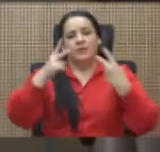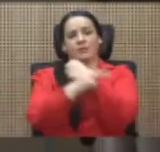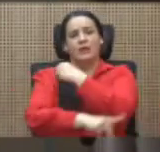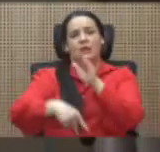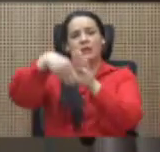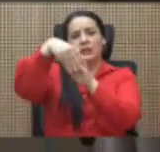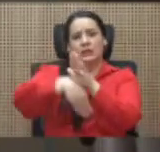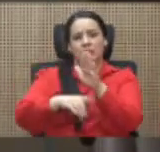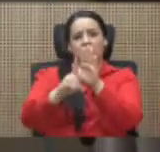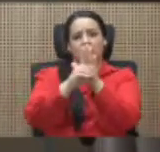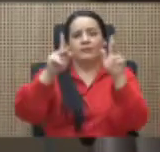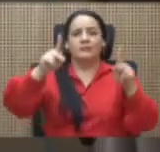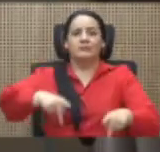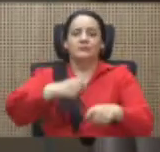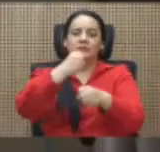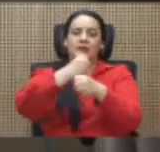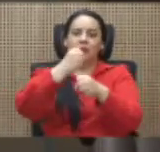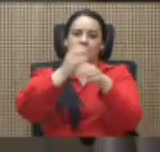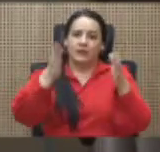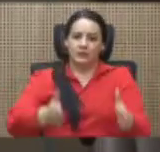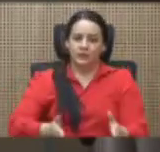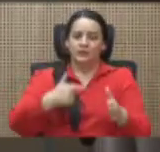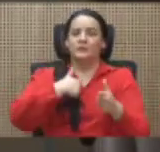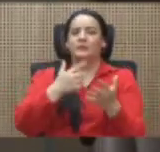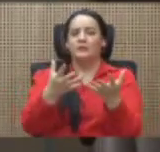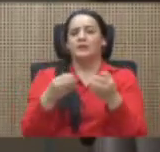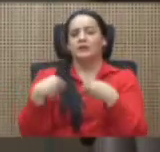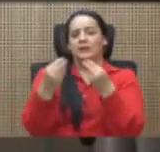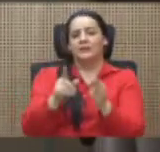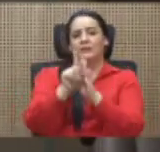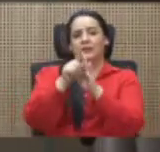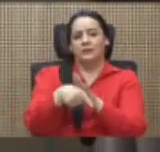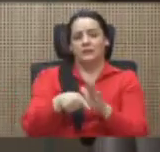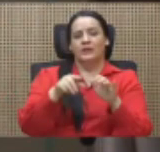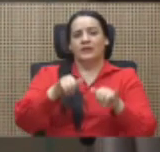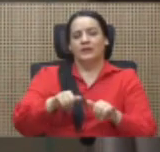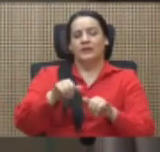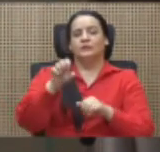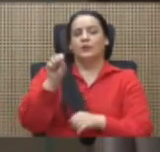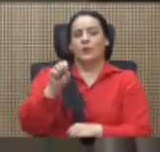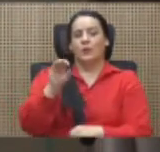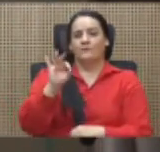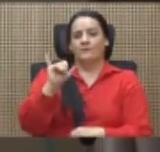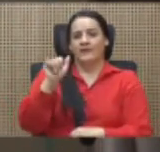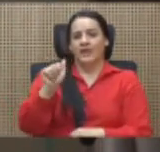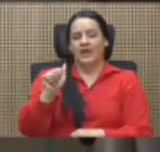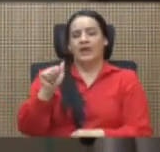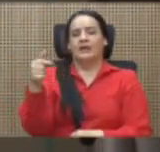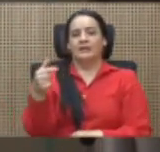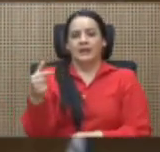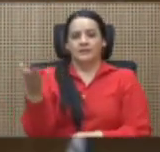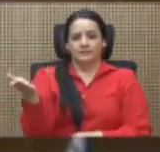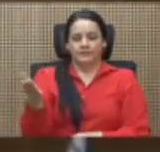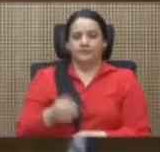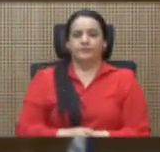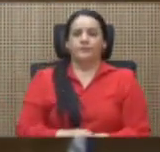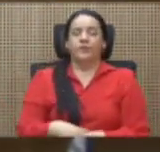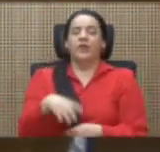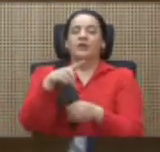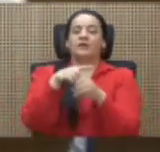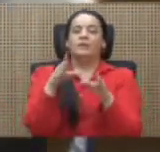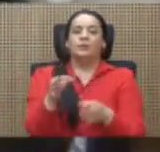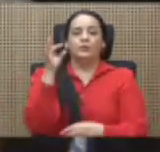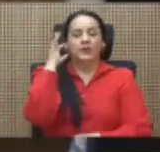deteriorando los derechos de las personas trabajadoras. Quiero ceder el minuto que me queda a la diputada Sofía Guillén. Tiene la palabra la